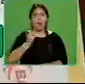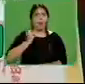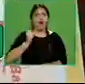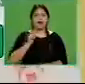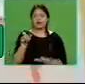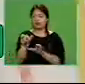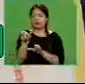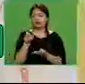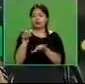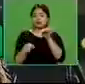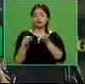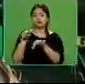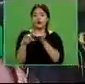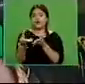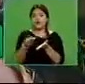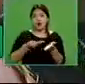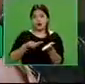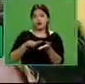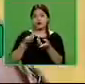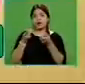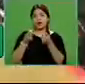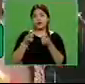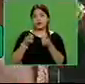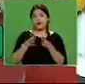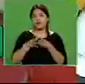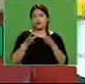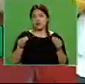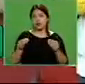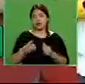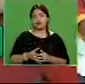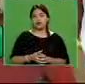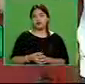cajero automático puedes retirar los ahorros.